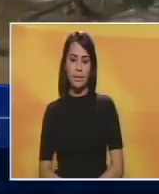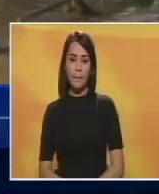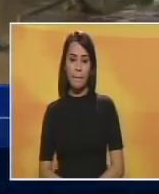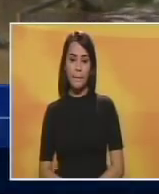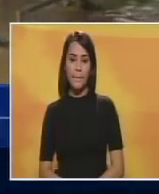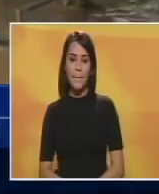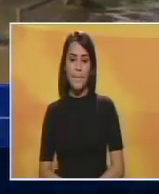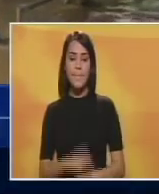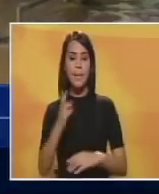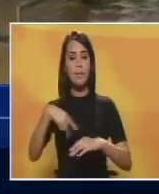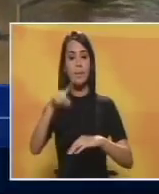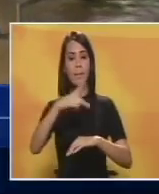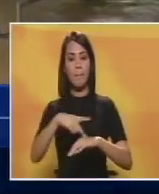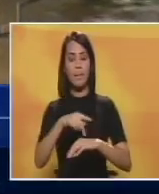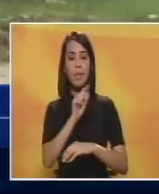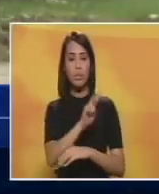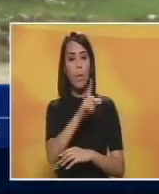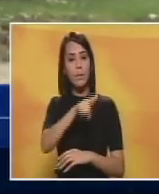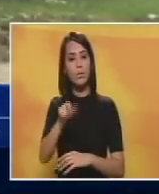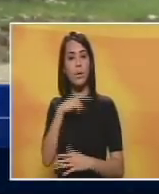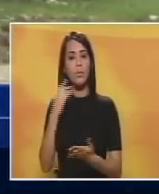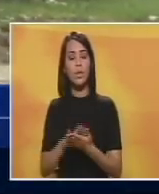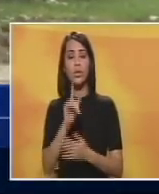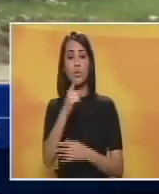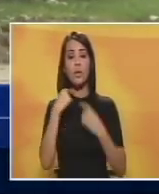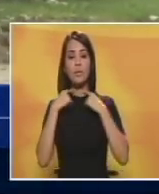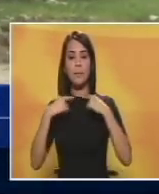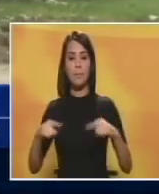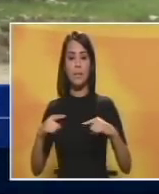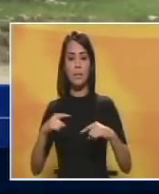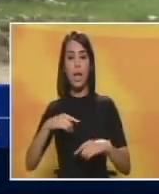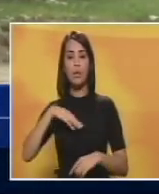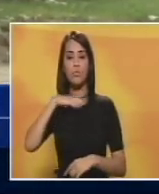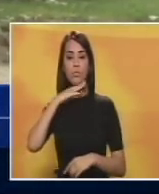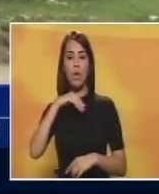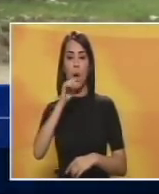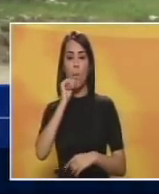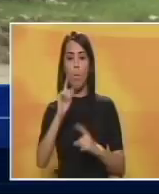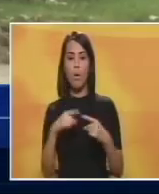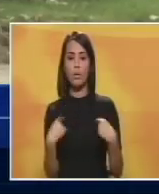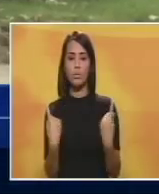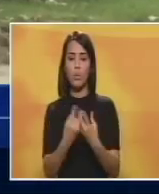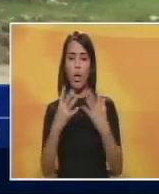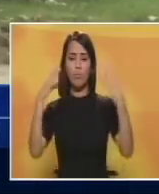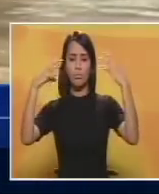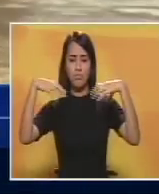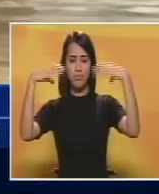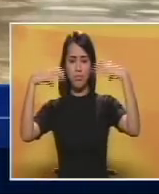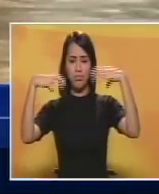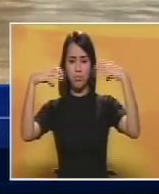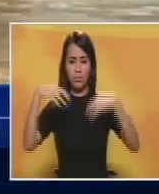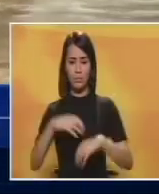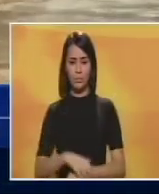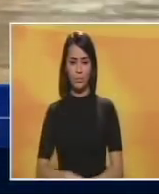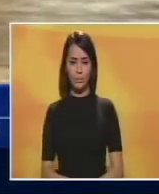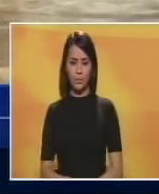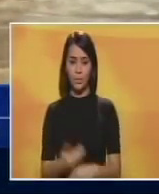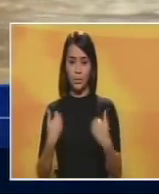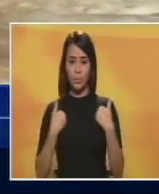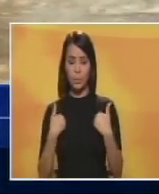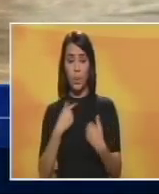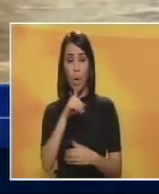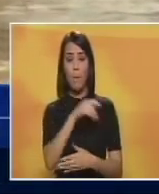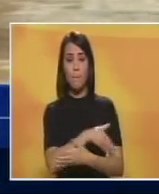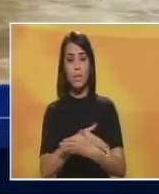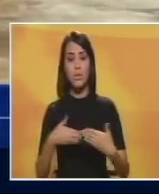En Filipinas, 2 personas murieron y una está desaparecida por las inundaciones tras el paso de la tormenta tropical Yagi, que afectan a más de